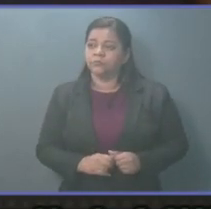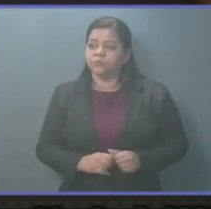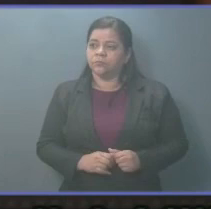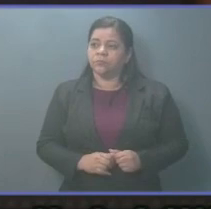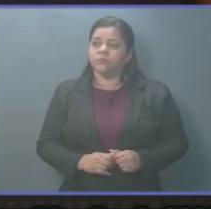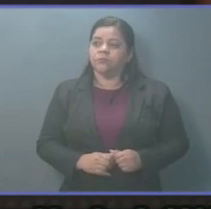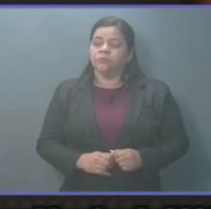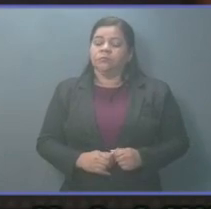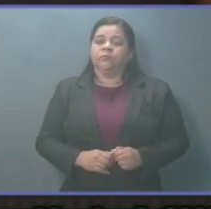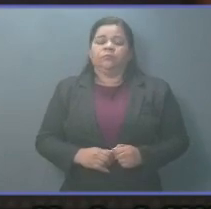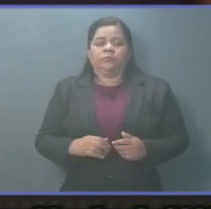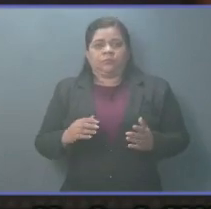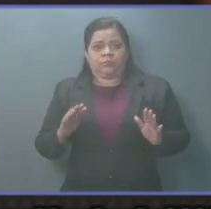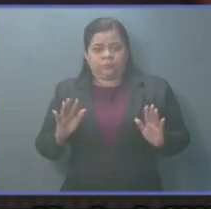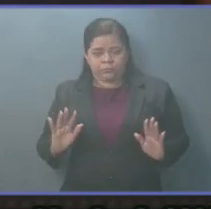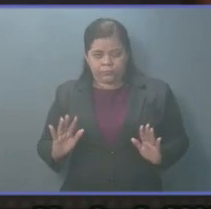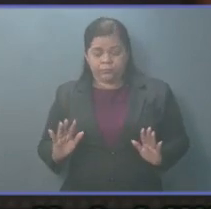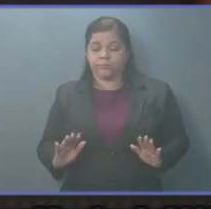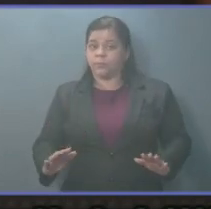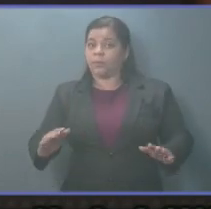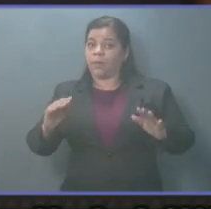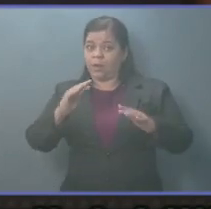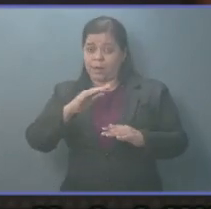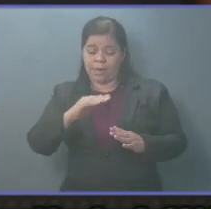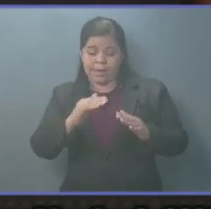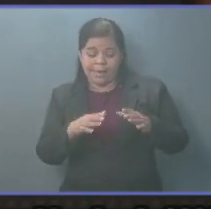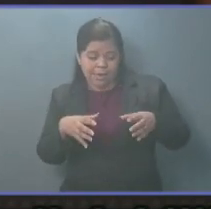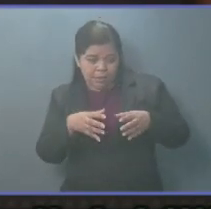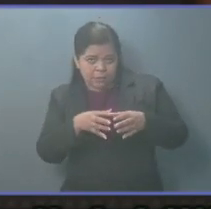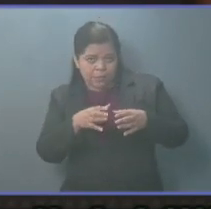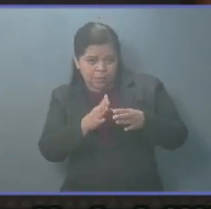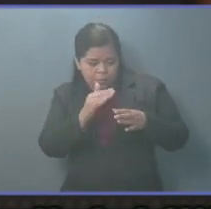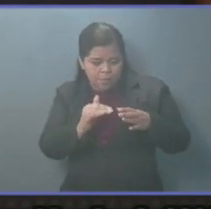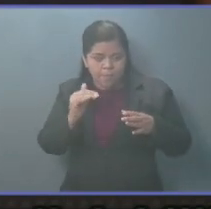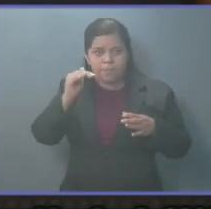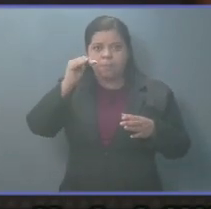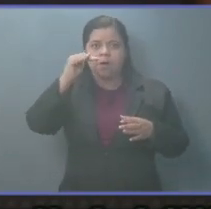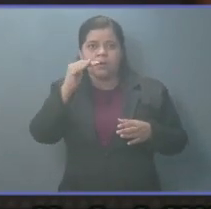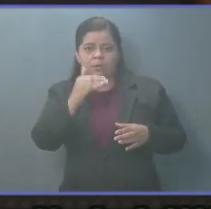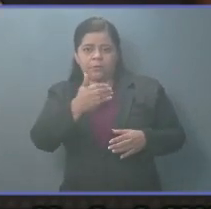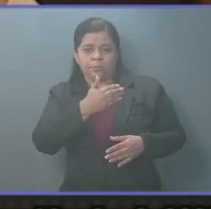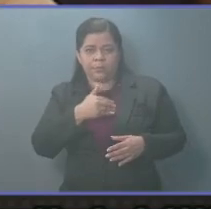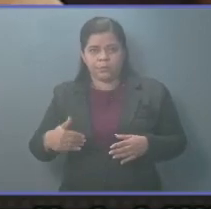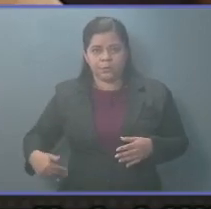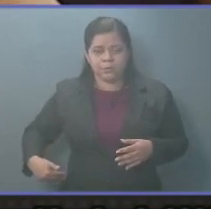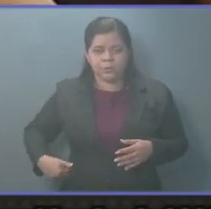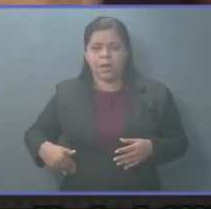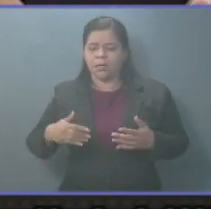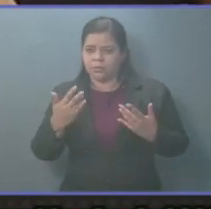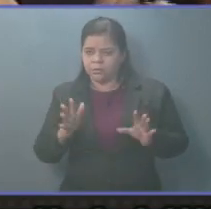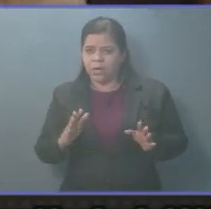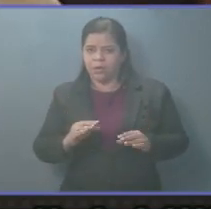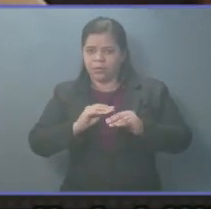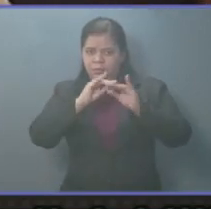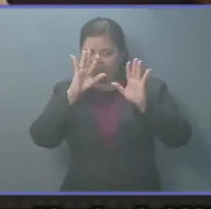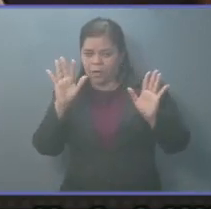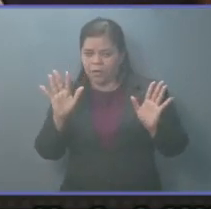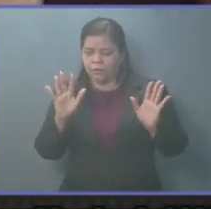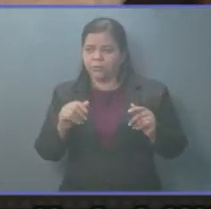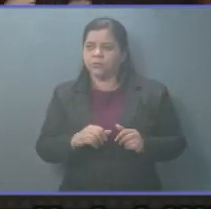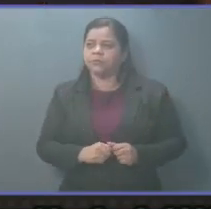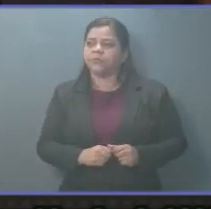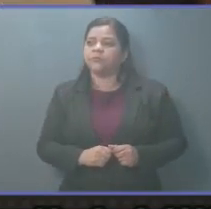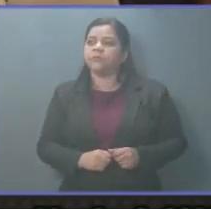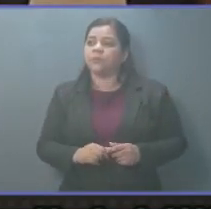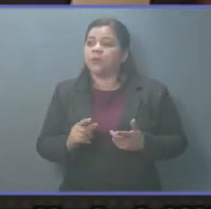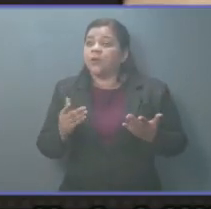Si es el Estado Mayor Presidencial el responsable, porque eso ya nos quedó claro, que usted